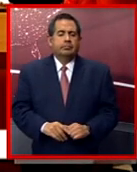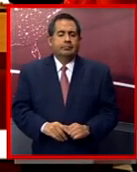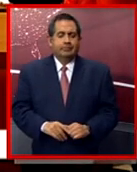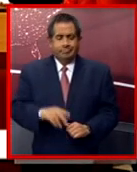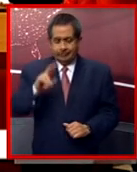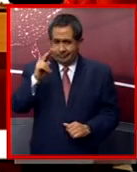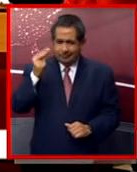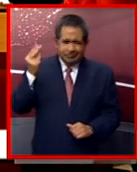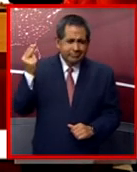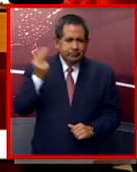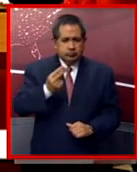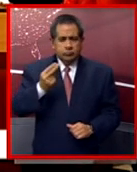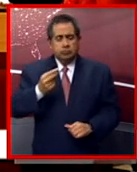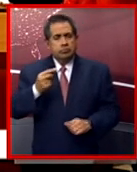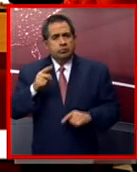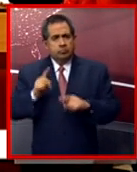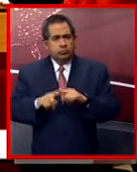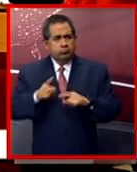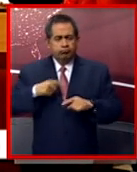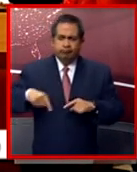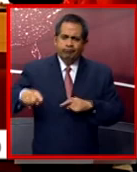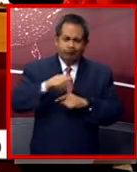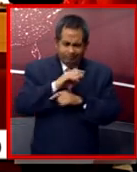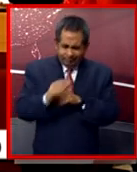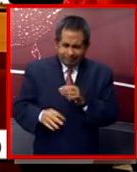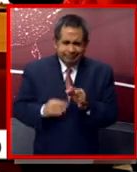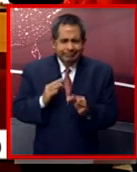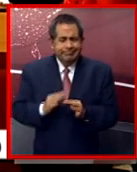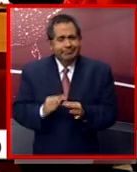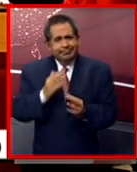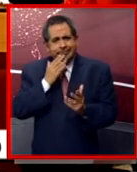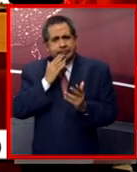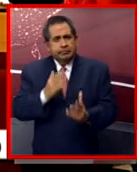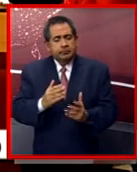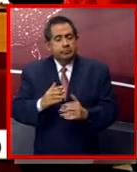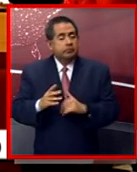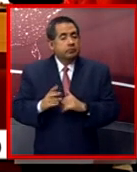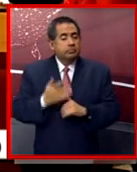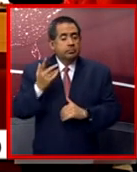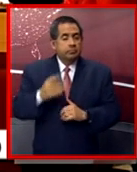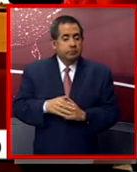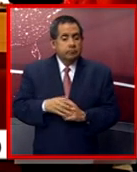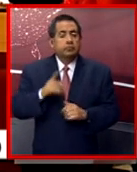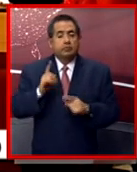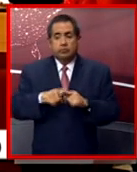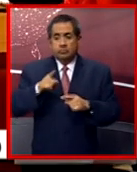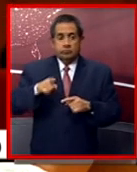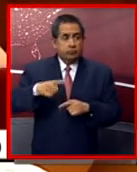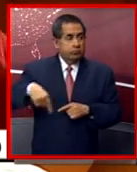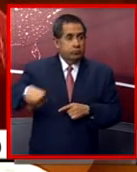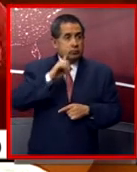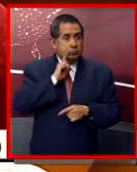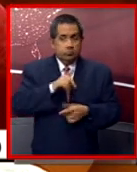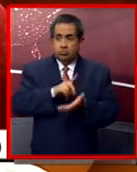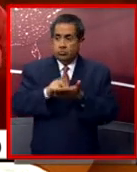Urge que cerremos el círculo legislativo porque el derecho al voto de las